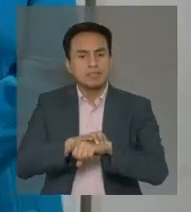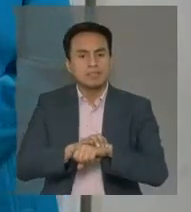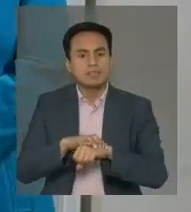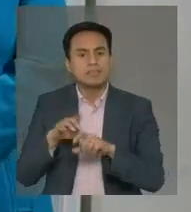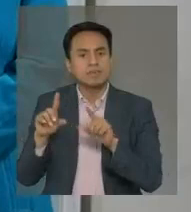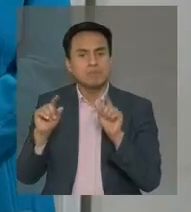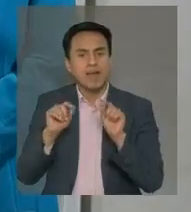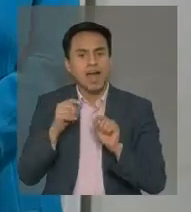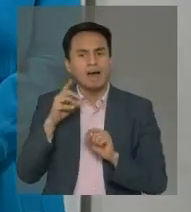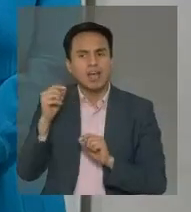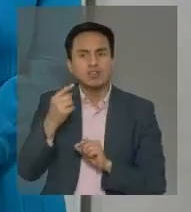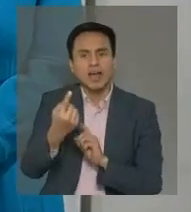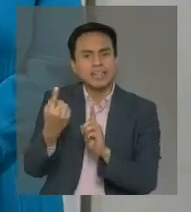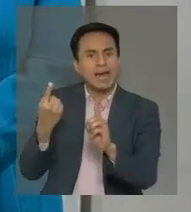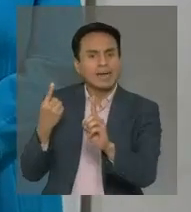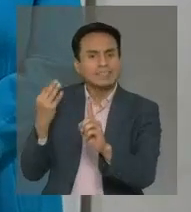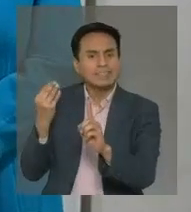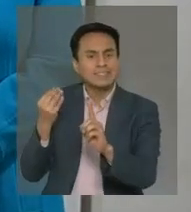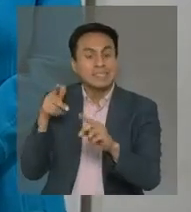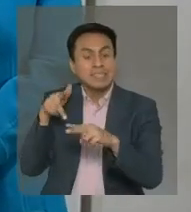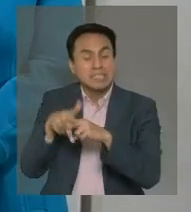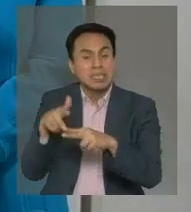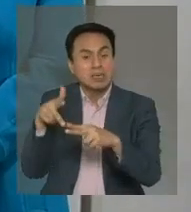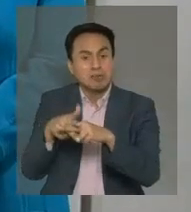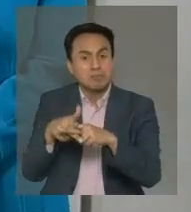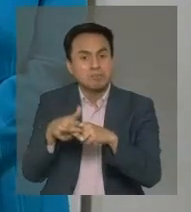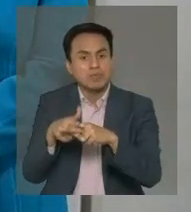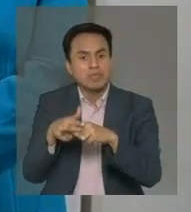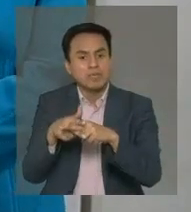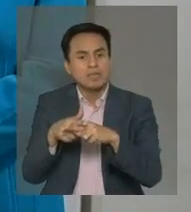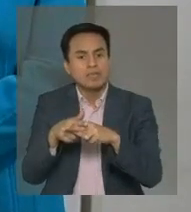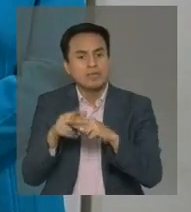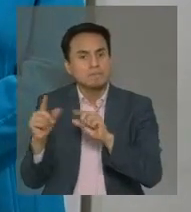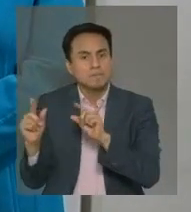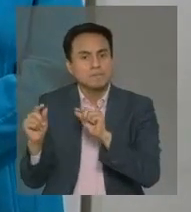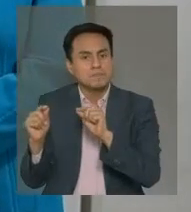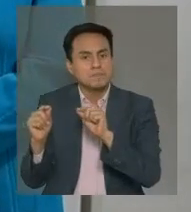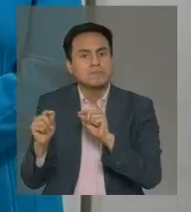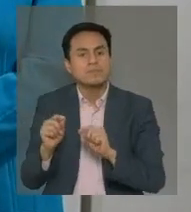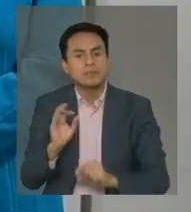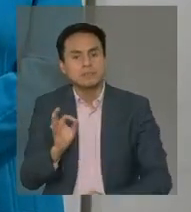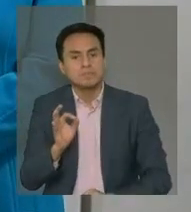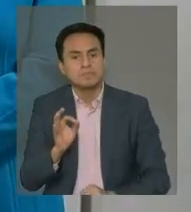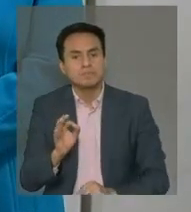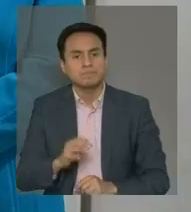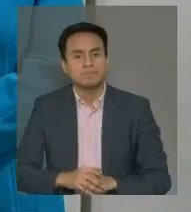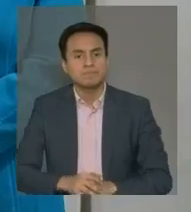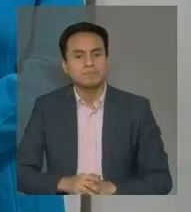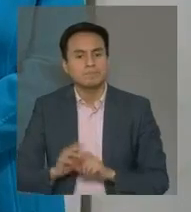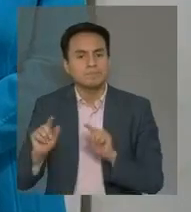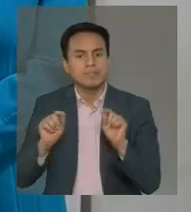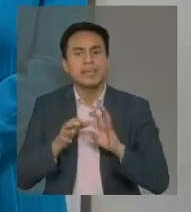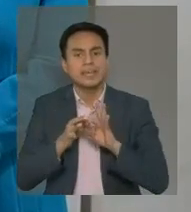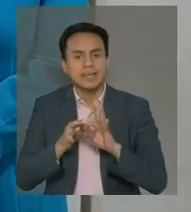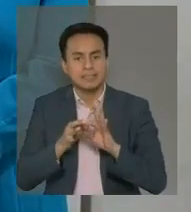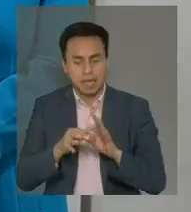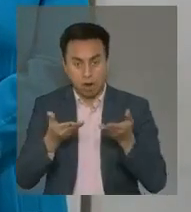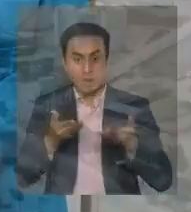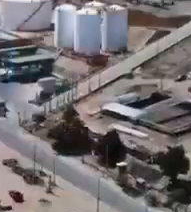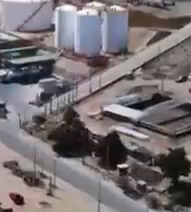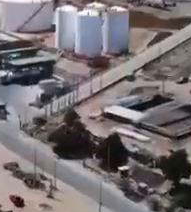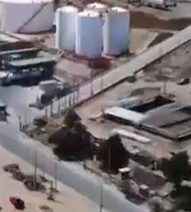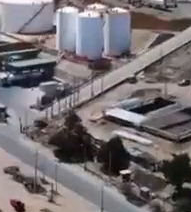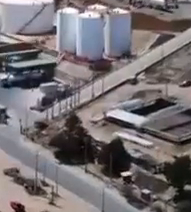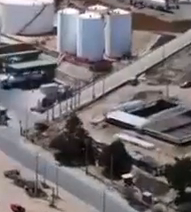en relación al anuncio del cierre de ventanas algunos aplauden porque decían se está cumpliendo un compromiso que él hizo en campaña bueno lo cierto